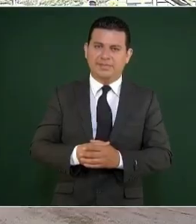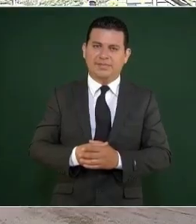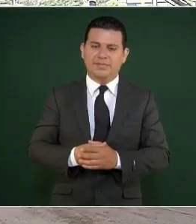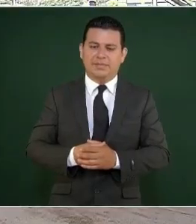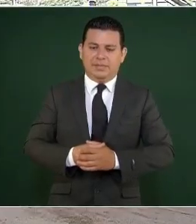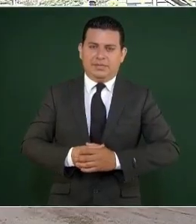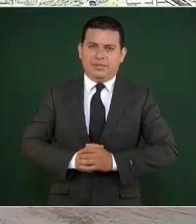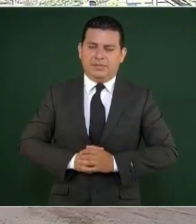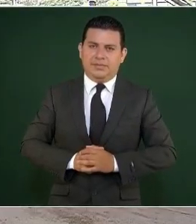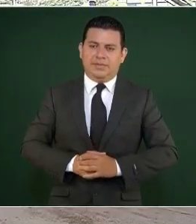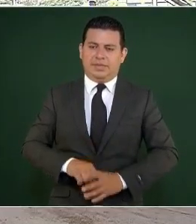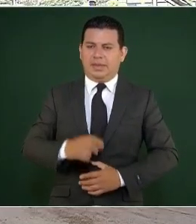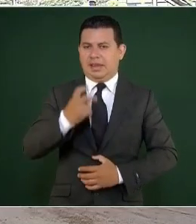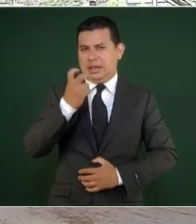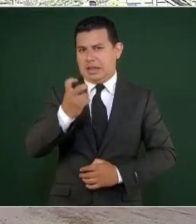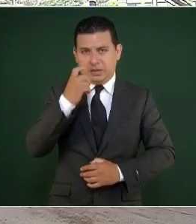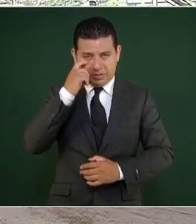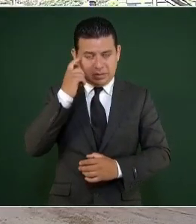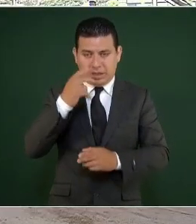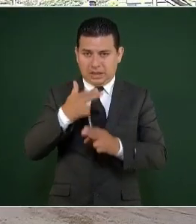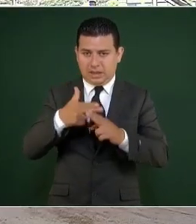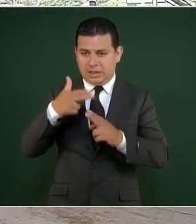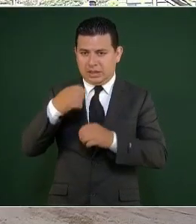2027, totalmente